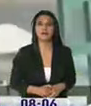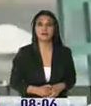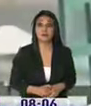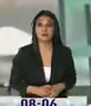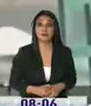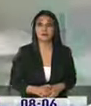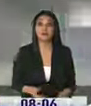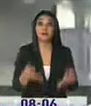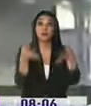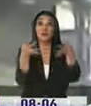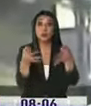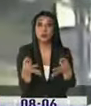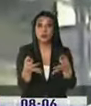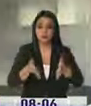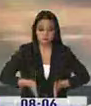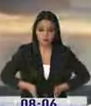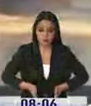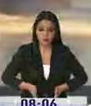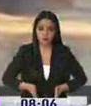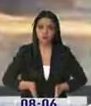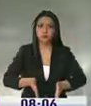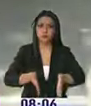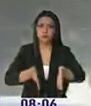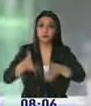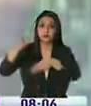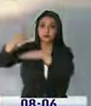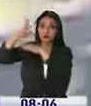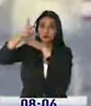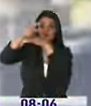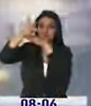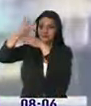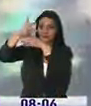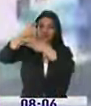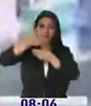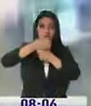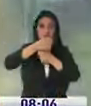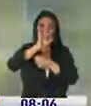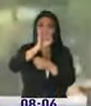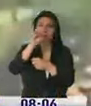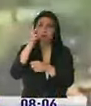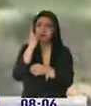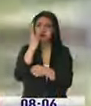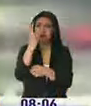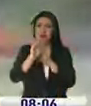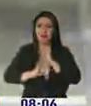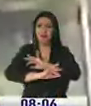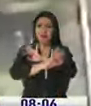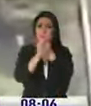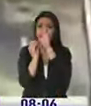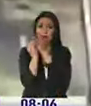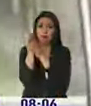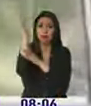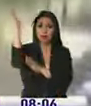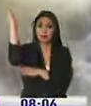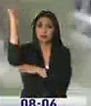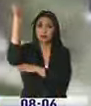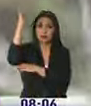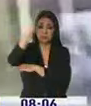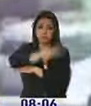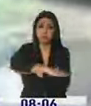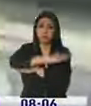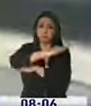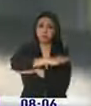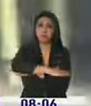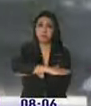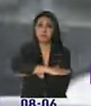Es el momento exacto en el cual las cámaras de Servicio Integrado de Seguridad EQ911 captaron la caída de este árbol